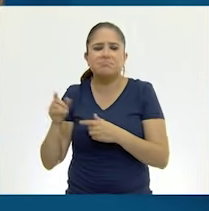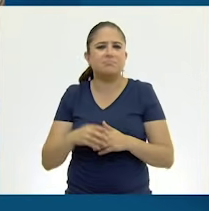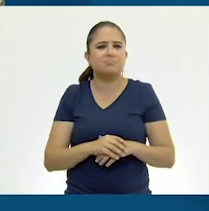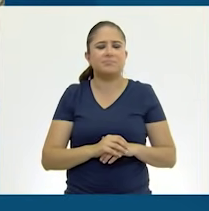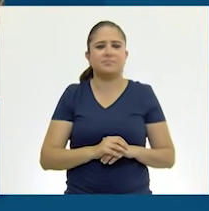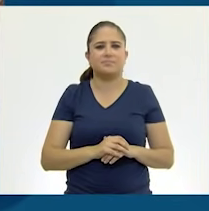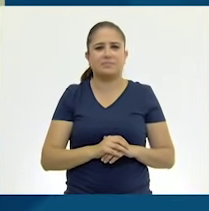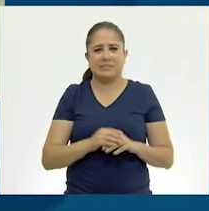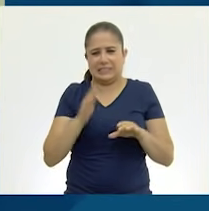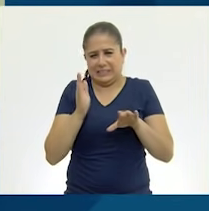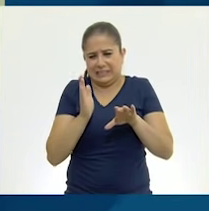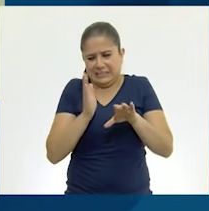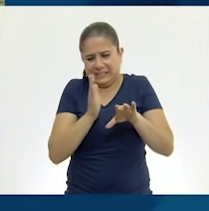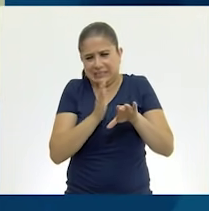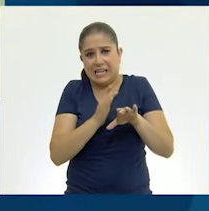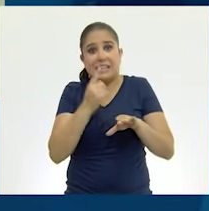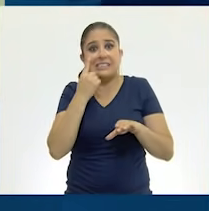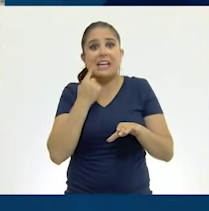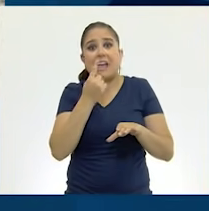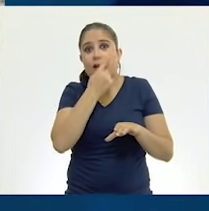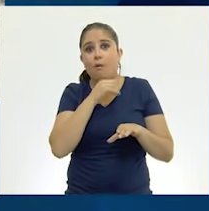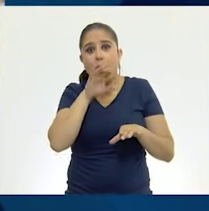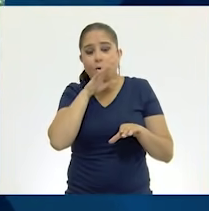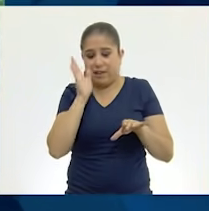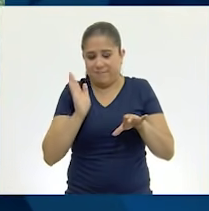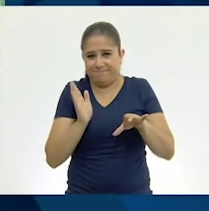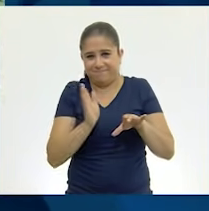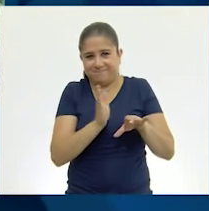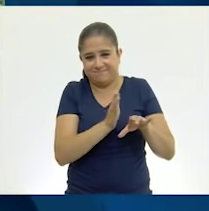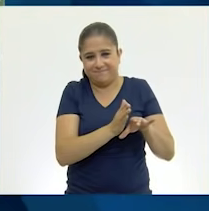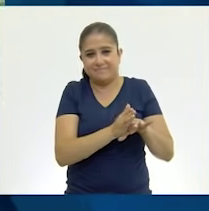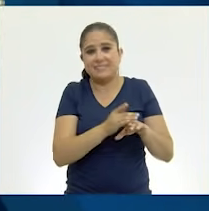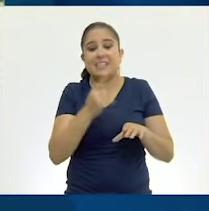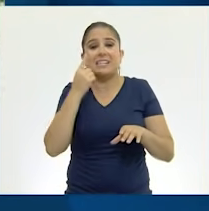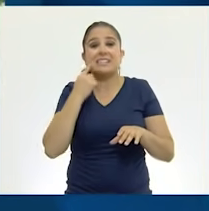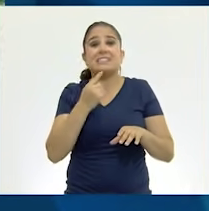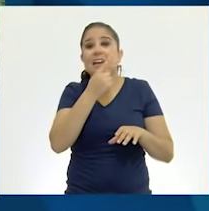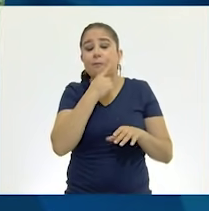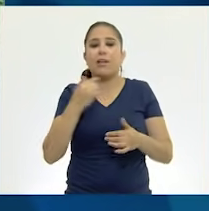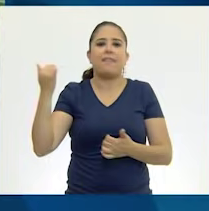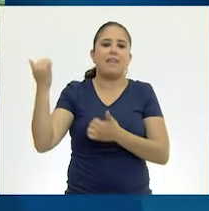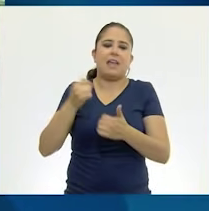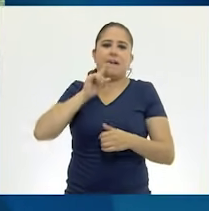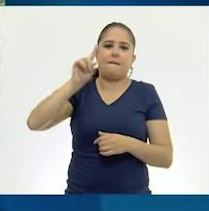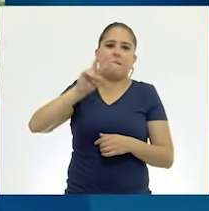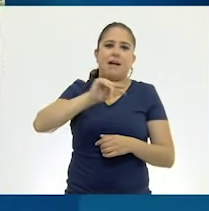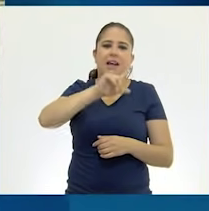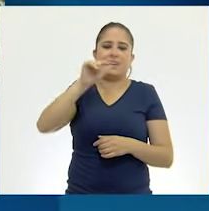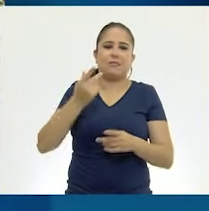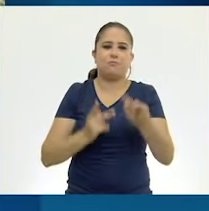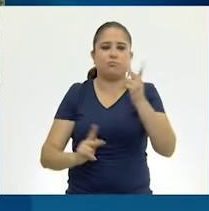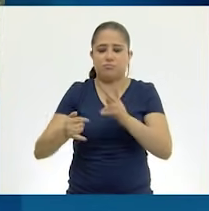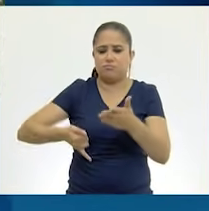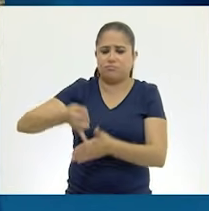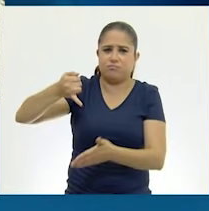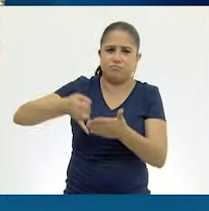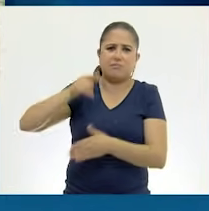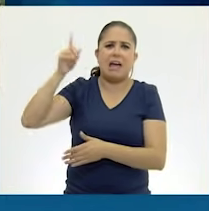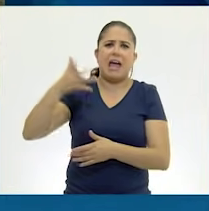Se guisa picadita con cebolla. La cebolla la traemos del valle. Allá se siembra